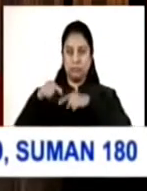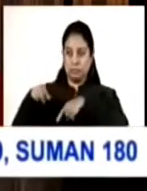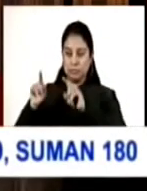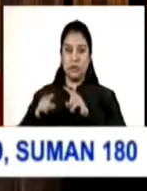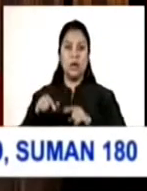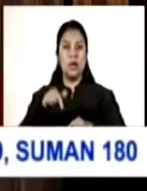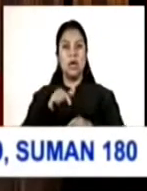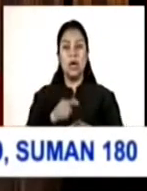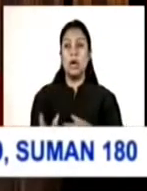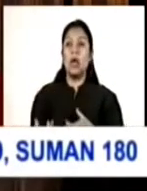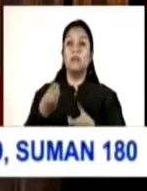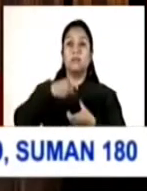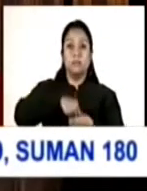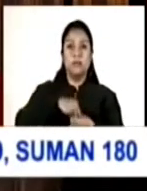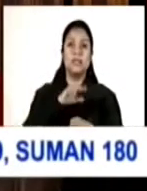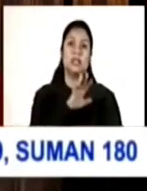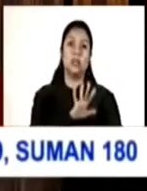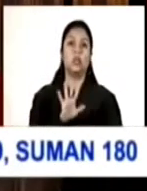a sumar a las